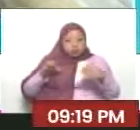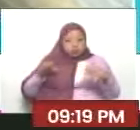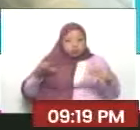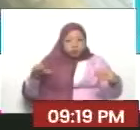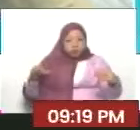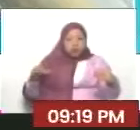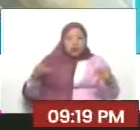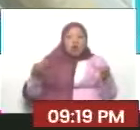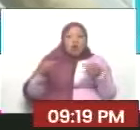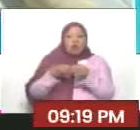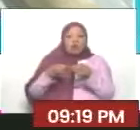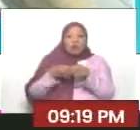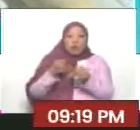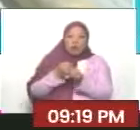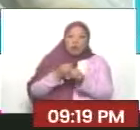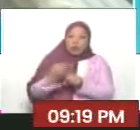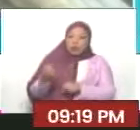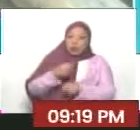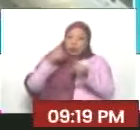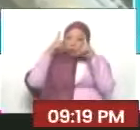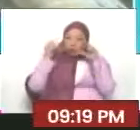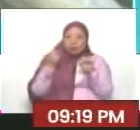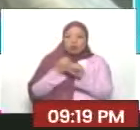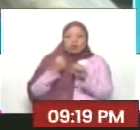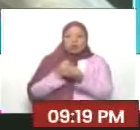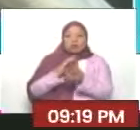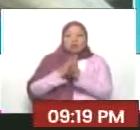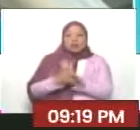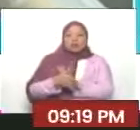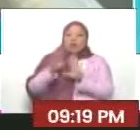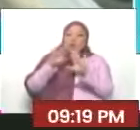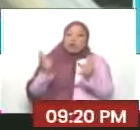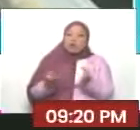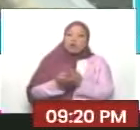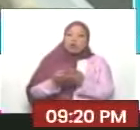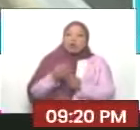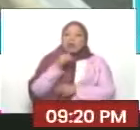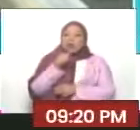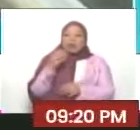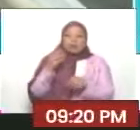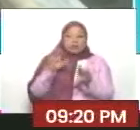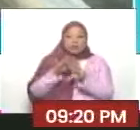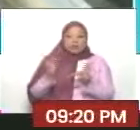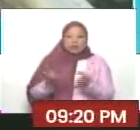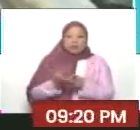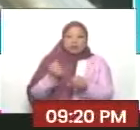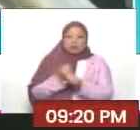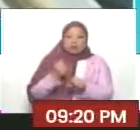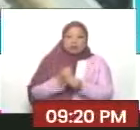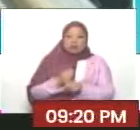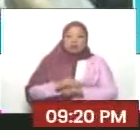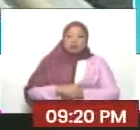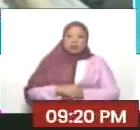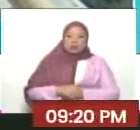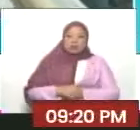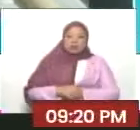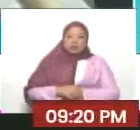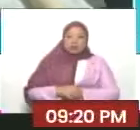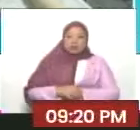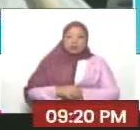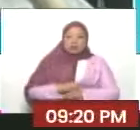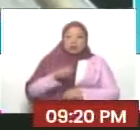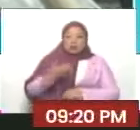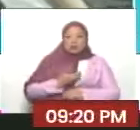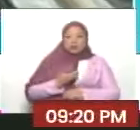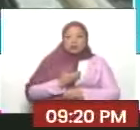parte de un gran equipo ampliado con el que logramos romper el récord mundial del tequeño más grande del mundo. Una idea que salió del despacho de nuestro